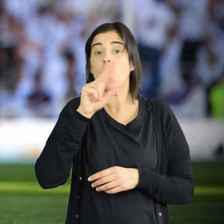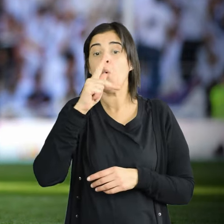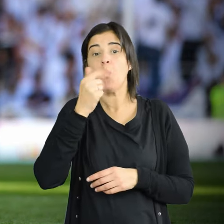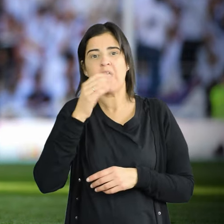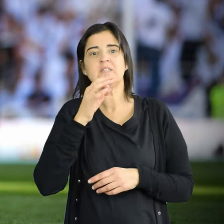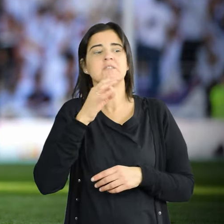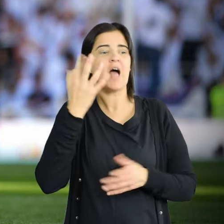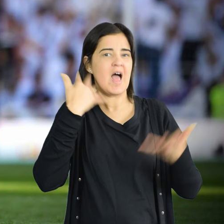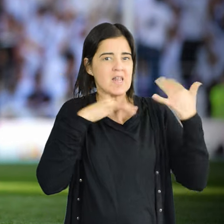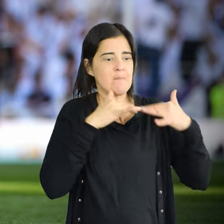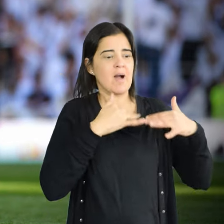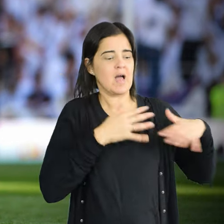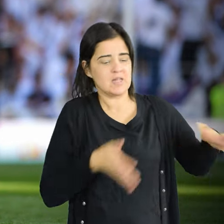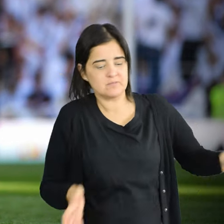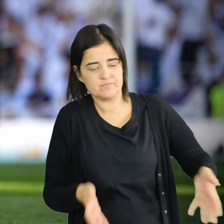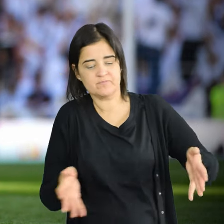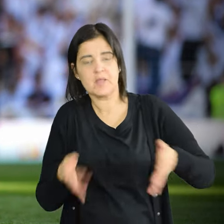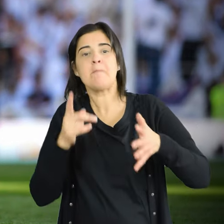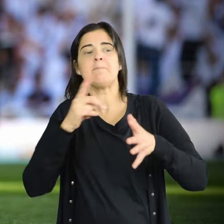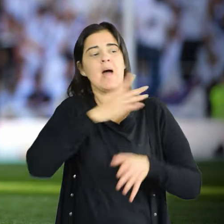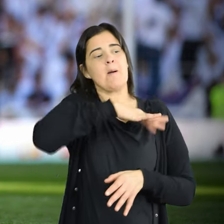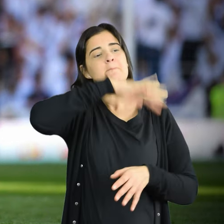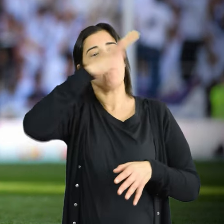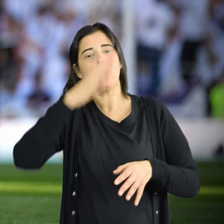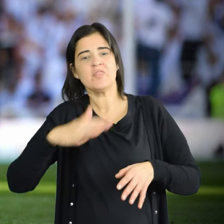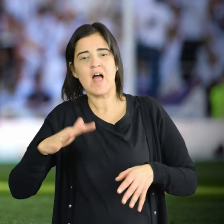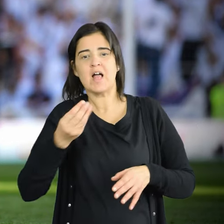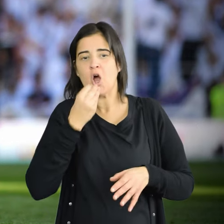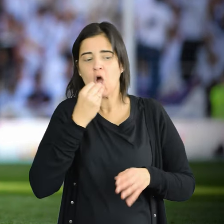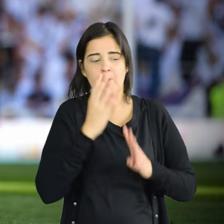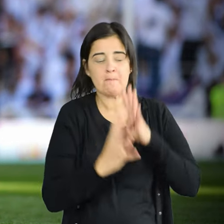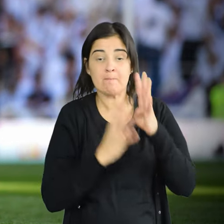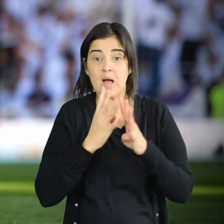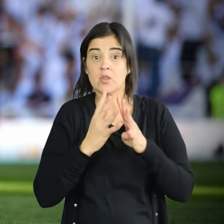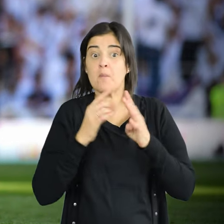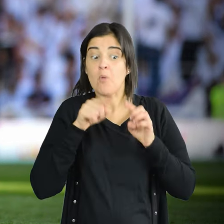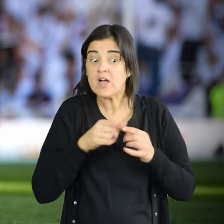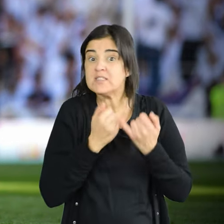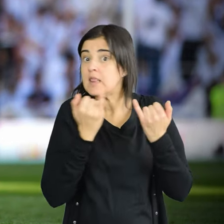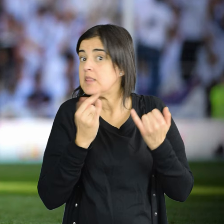llevaba a sus animales a pastar en la montaña solo que aquel día jamás regresó